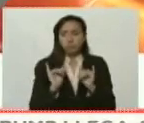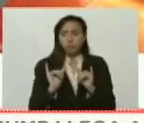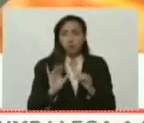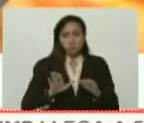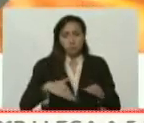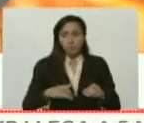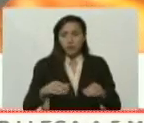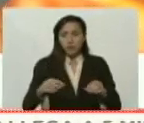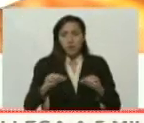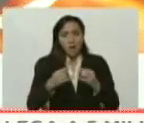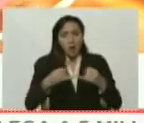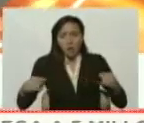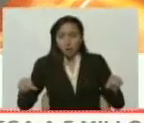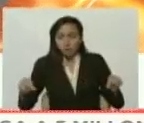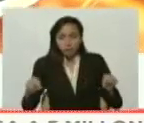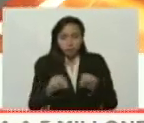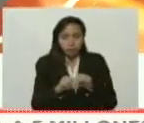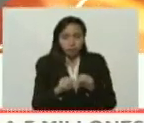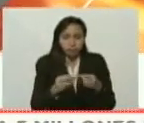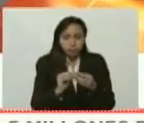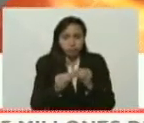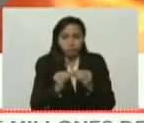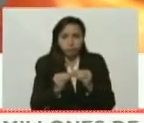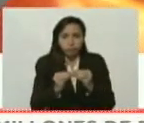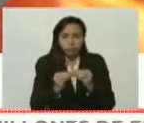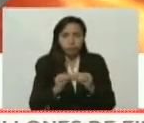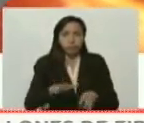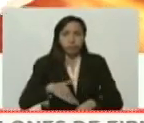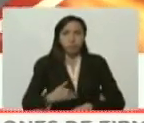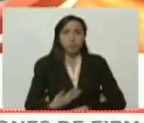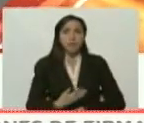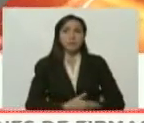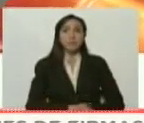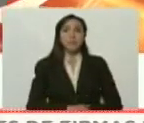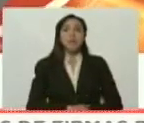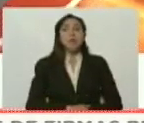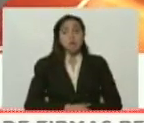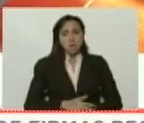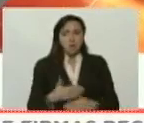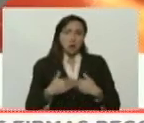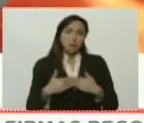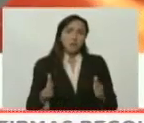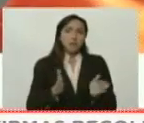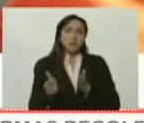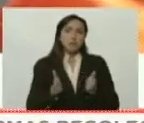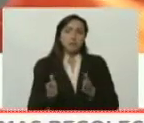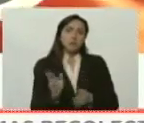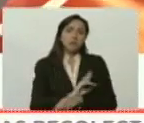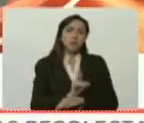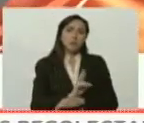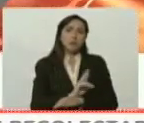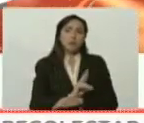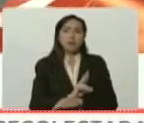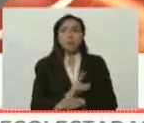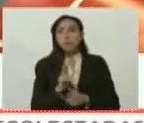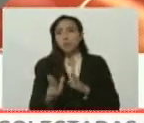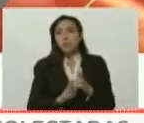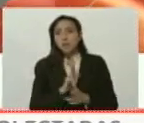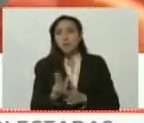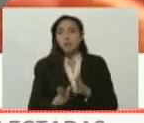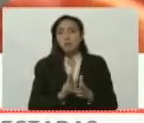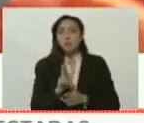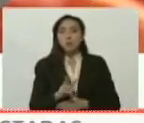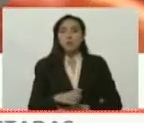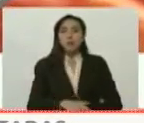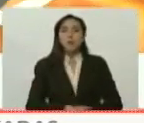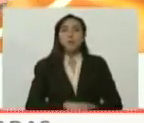de 30 kVA y restablecer el servicio lo más pronto posible. Igualmente, para que la